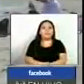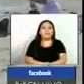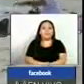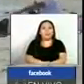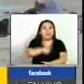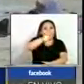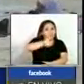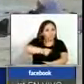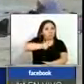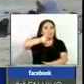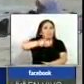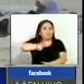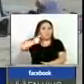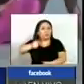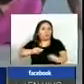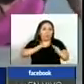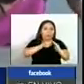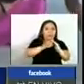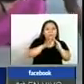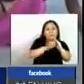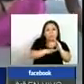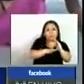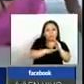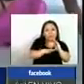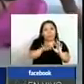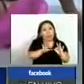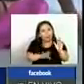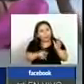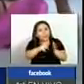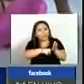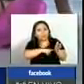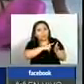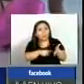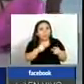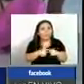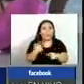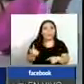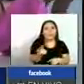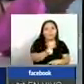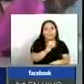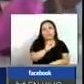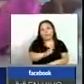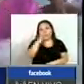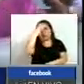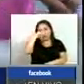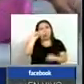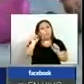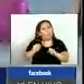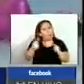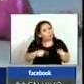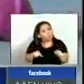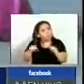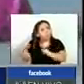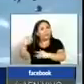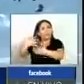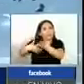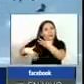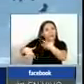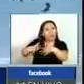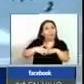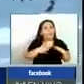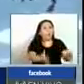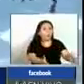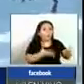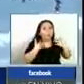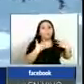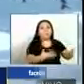varios meses de encierro y con el alivio de algunas restricciones miles de cubanos se lanzaron a las playas huyendo del abrazador calor